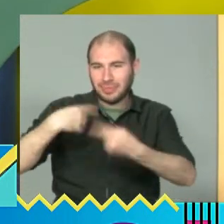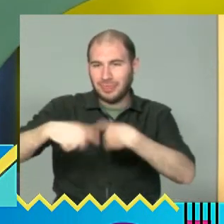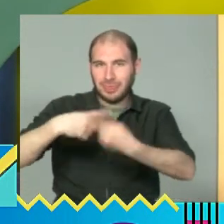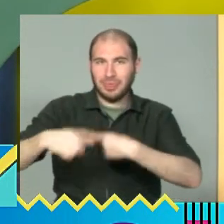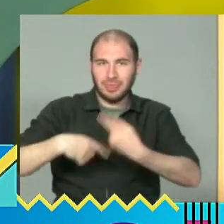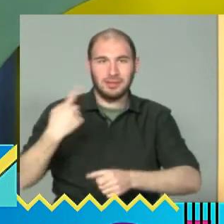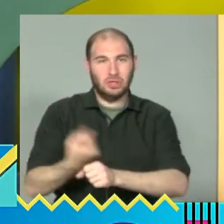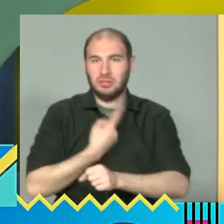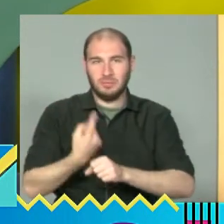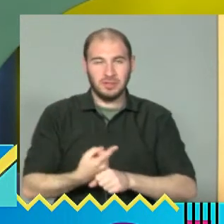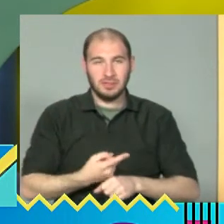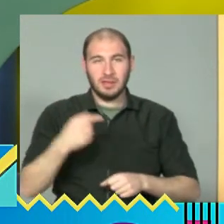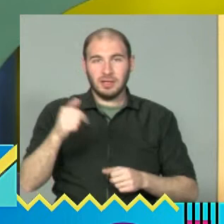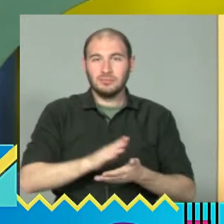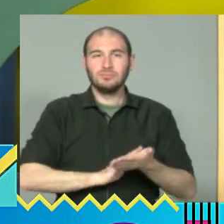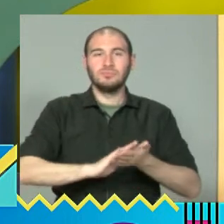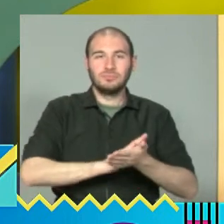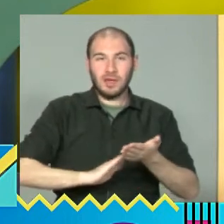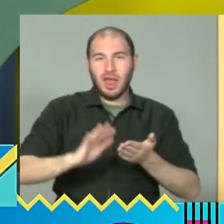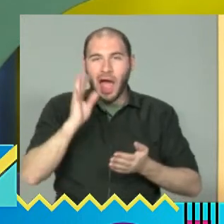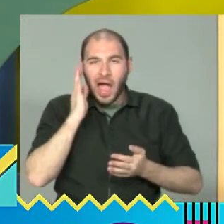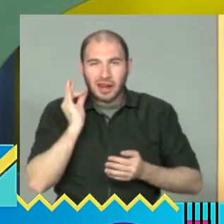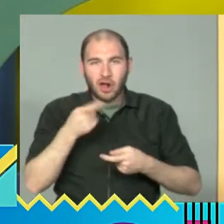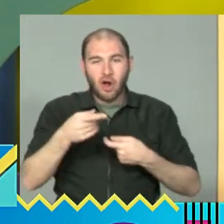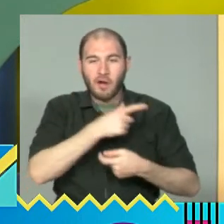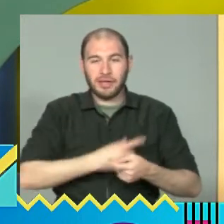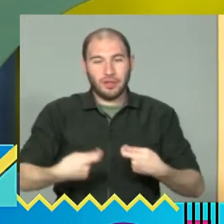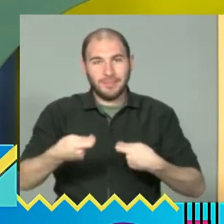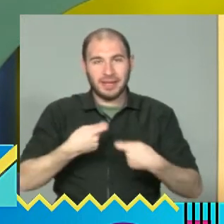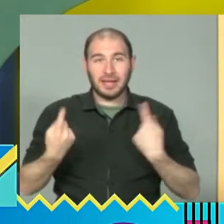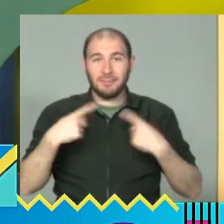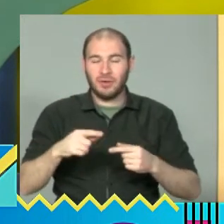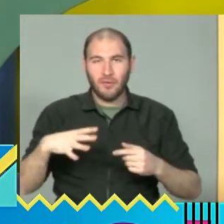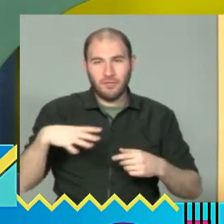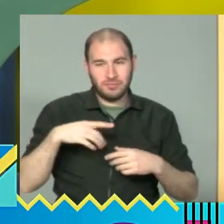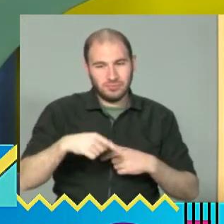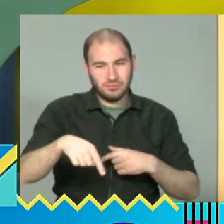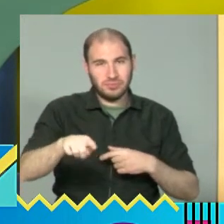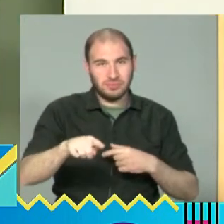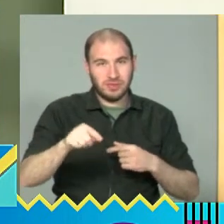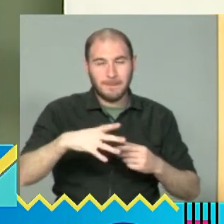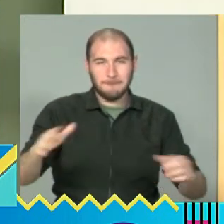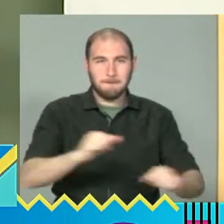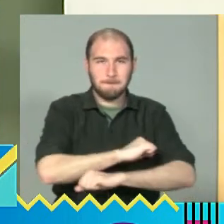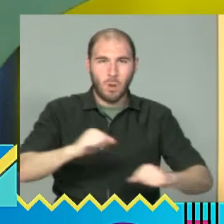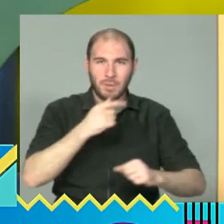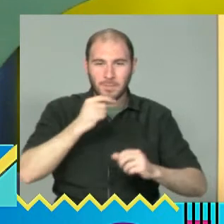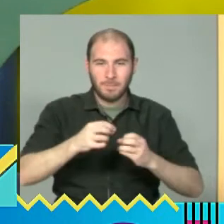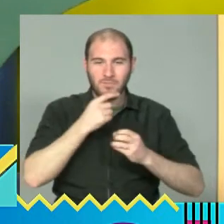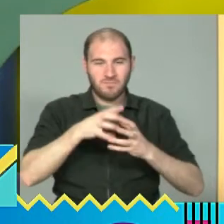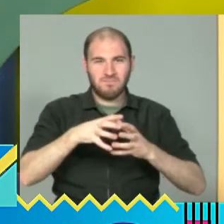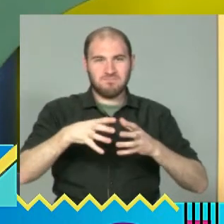indefinidamente. Esto ha sido un paliativo que el gobierno ha tratado de manejarlo, pero digo, eso en cualquier momento te puede estallar. Digo, hay una burbuja